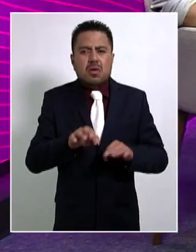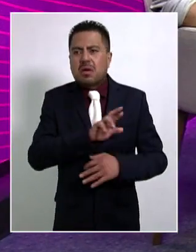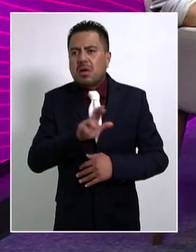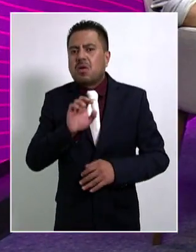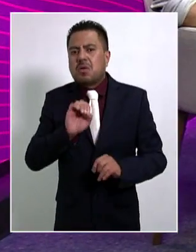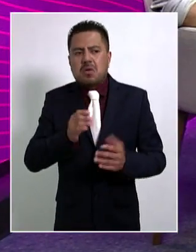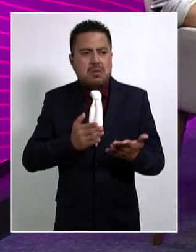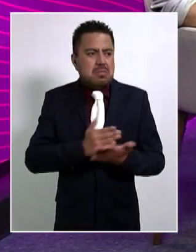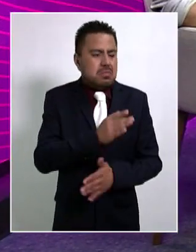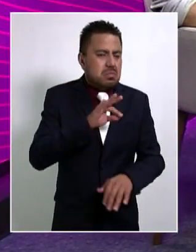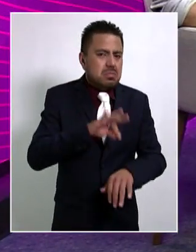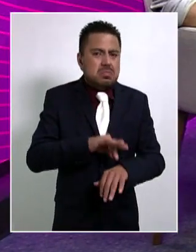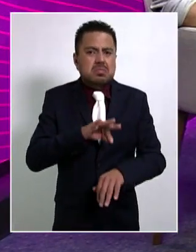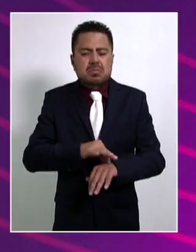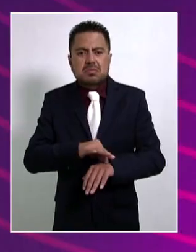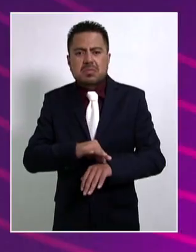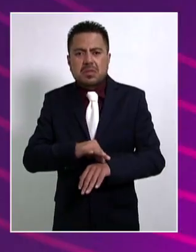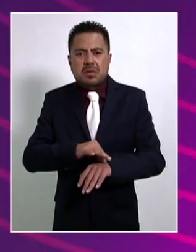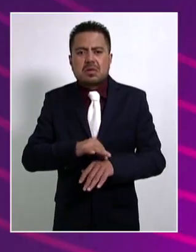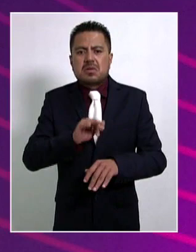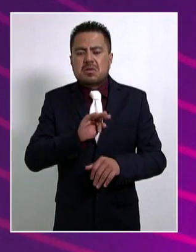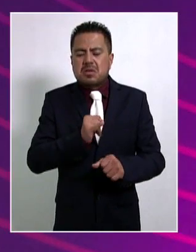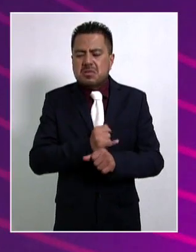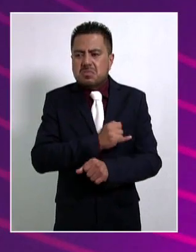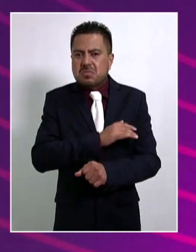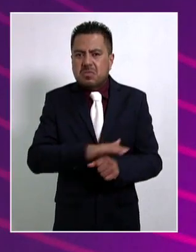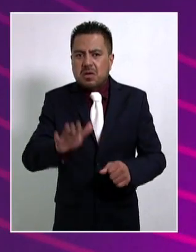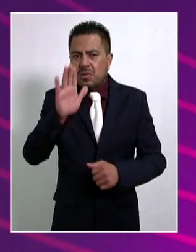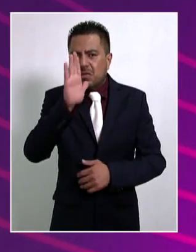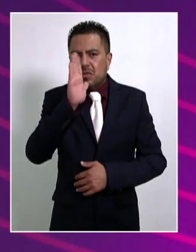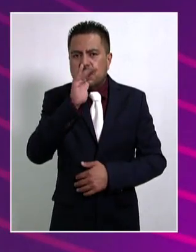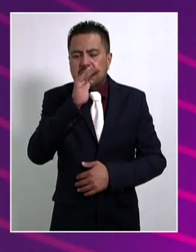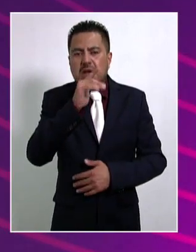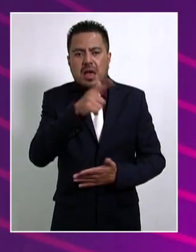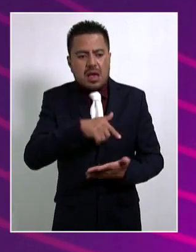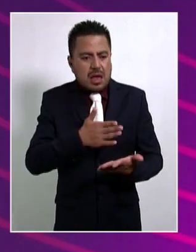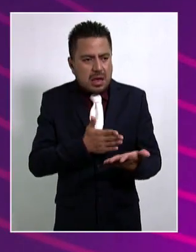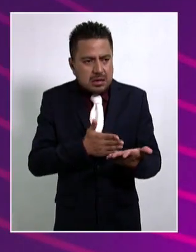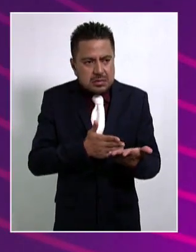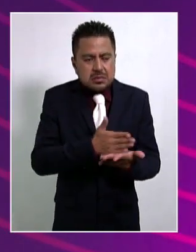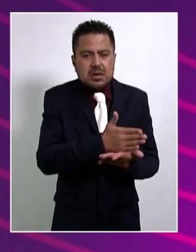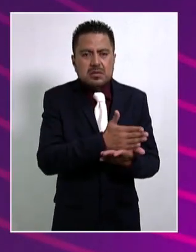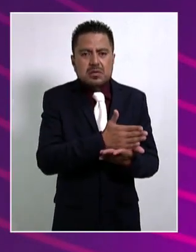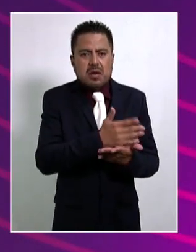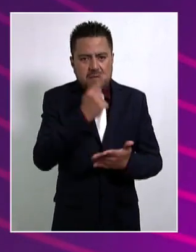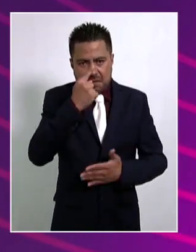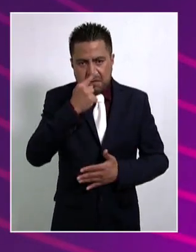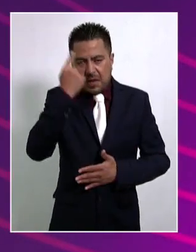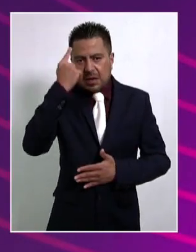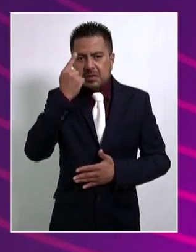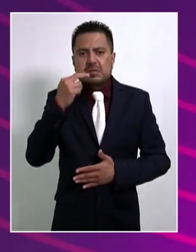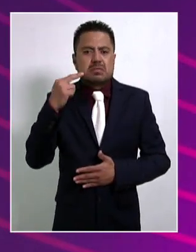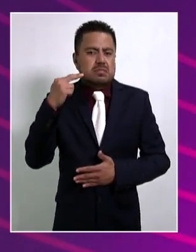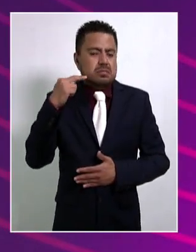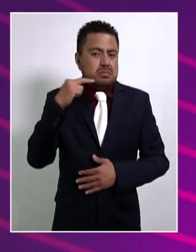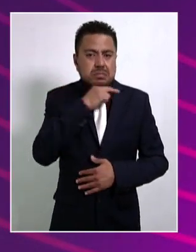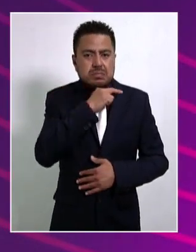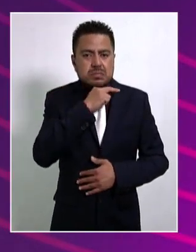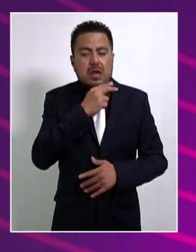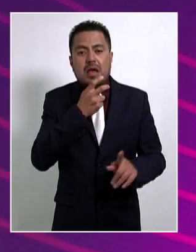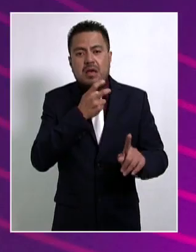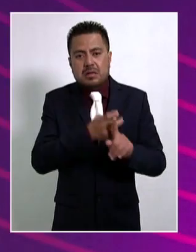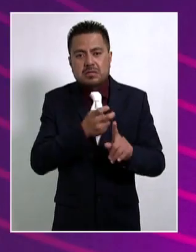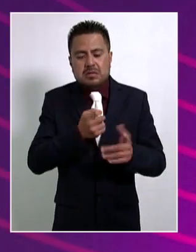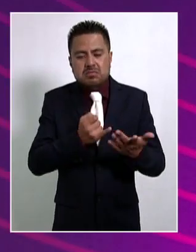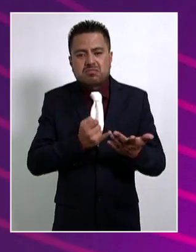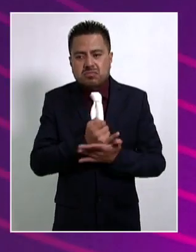ir al médico, que nos imposibilitan tener un acceso pues fácil e inmediato a este tipo